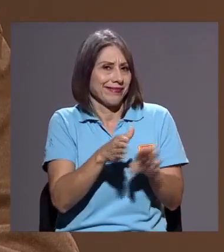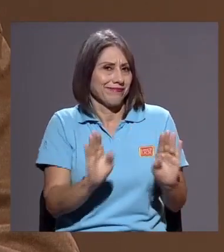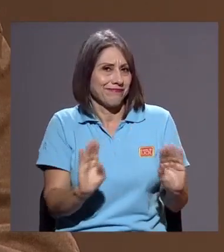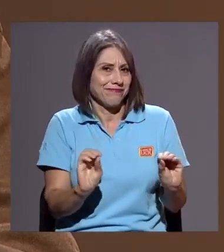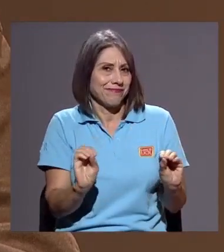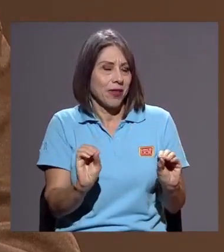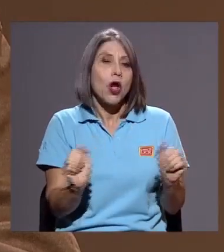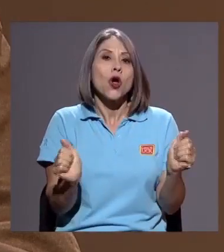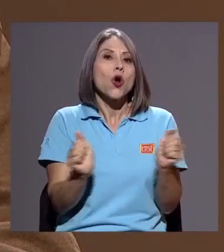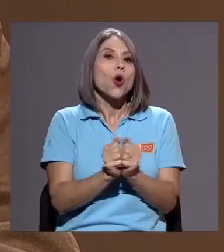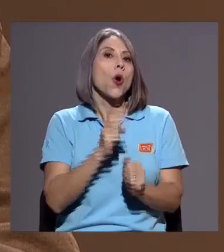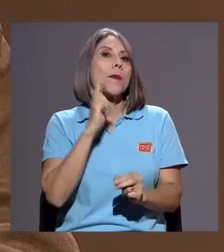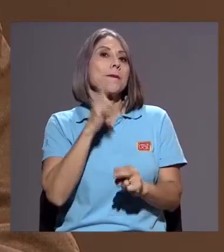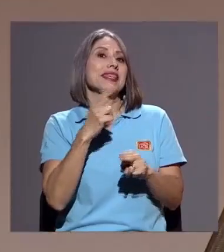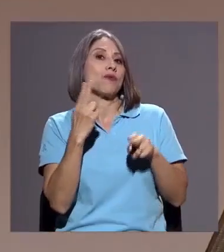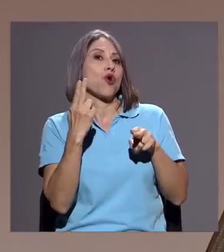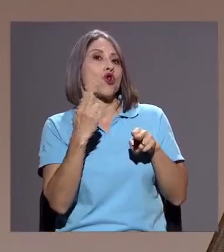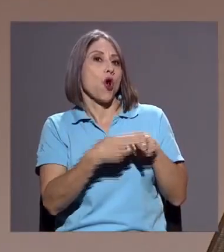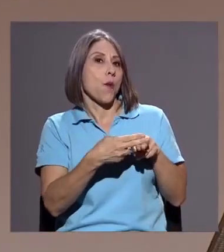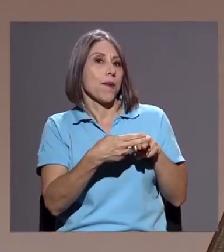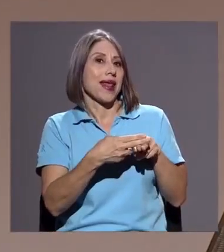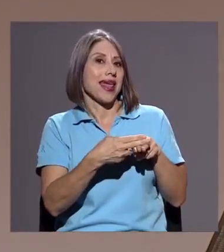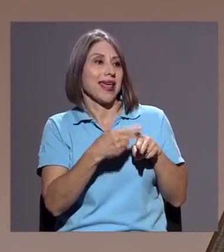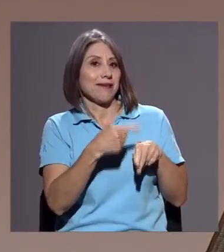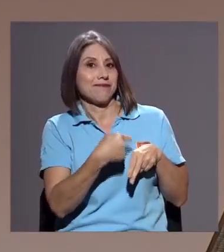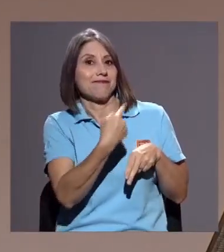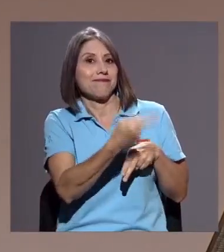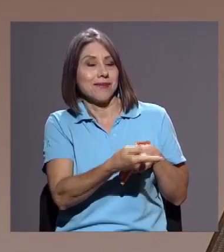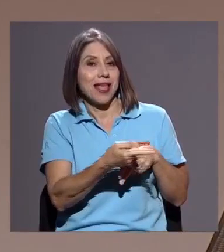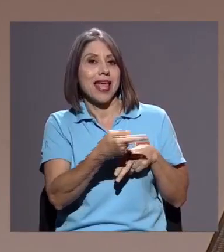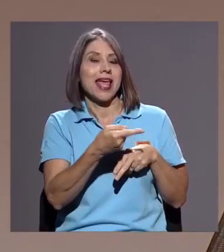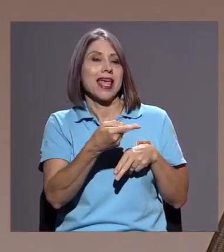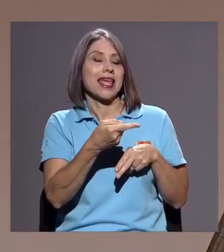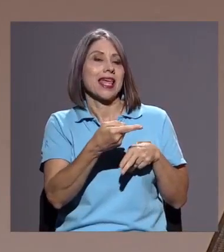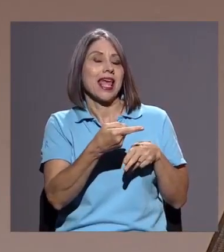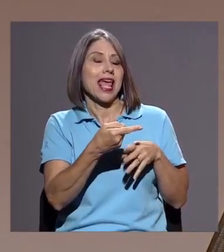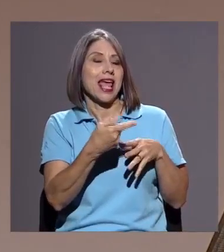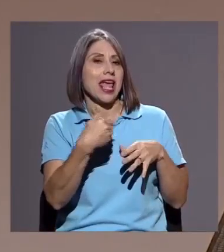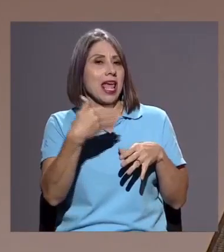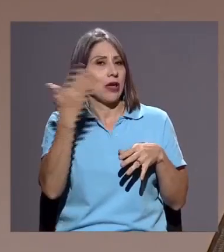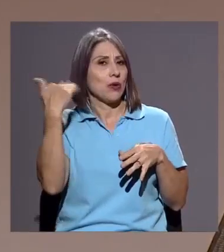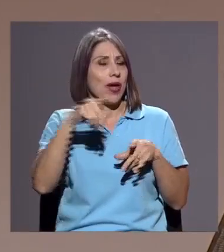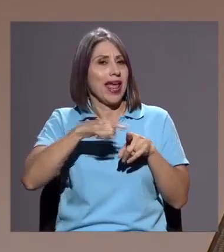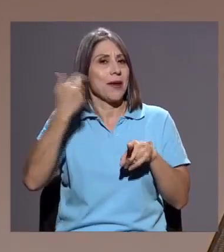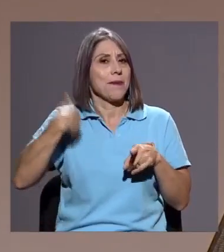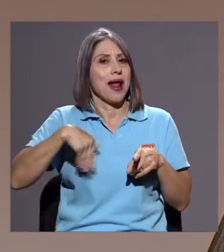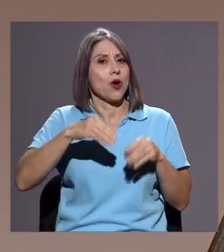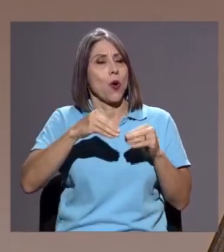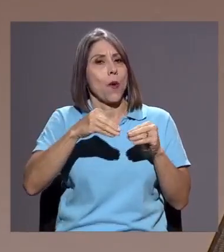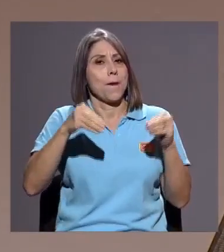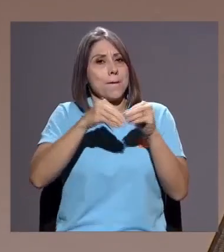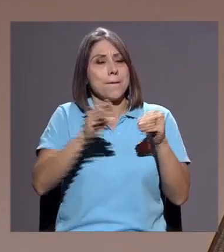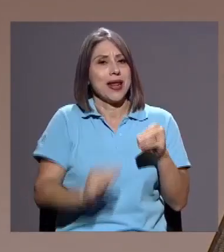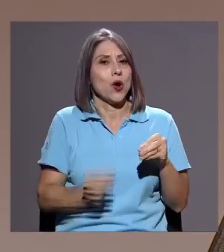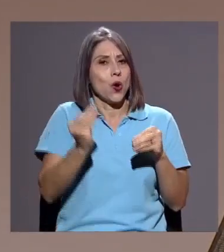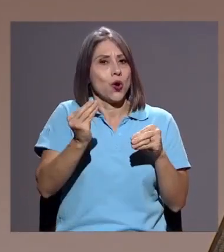Con el mismo nombre que es su hermano menor, Joaquín Gutiérrez, hay un pariente de